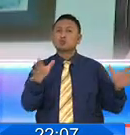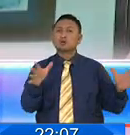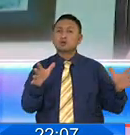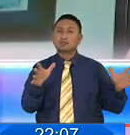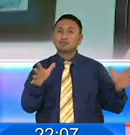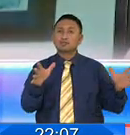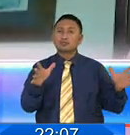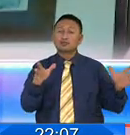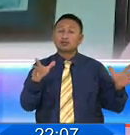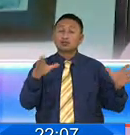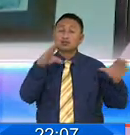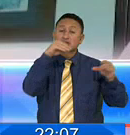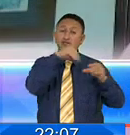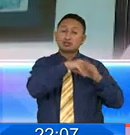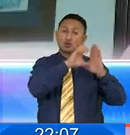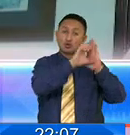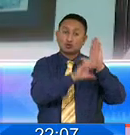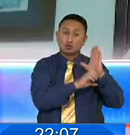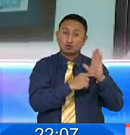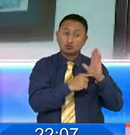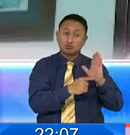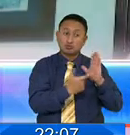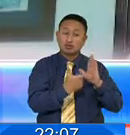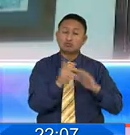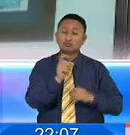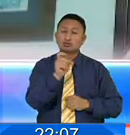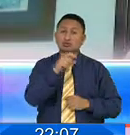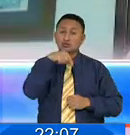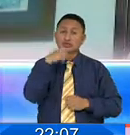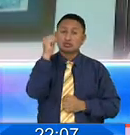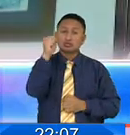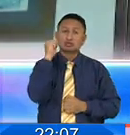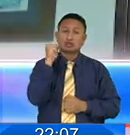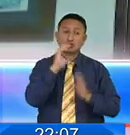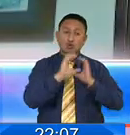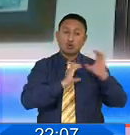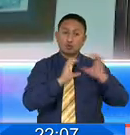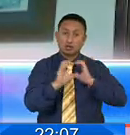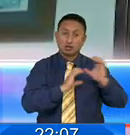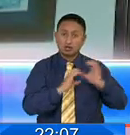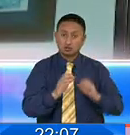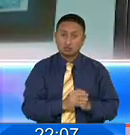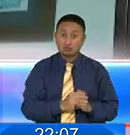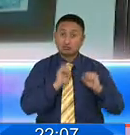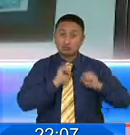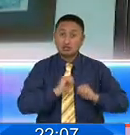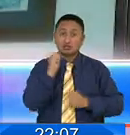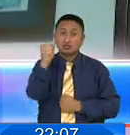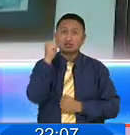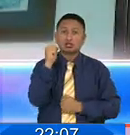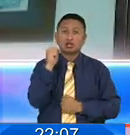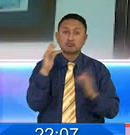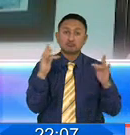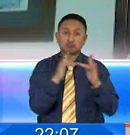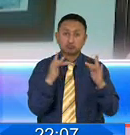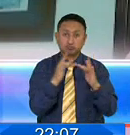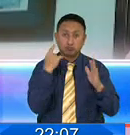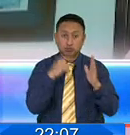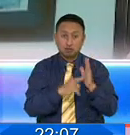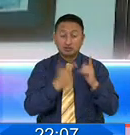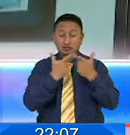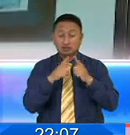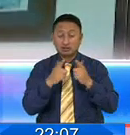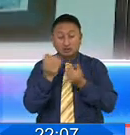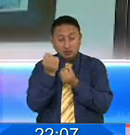dentro de la Constitución la demanda del derecho a la comunicación y los derechos conexos, que son la libertad